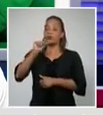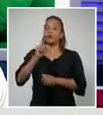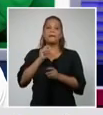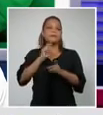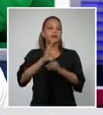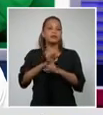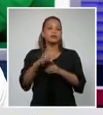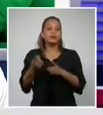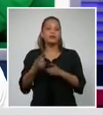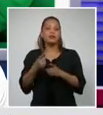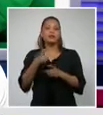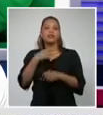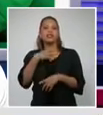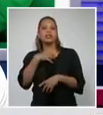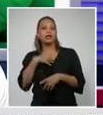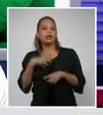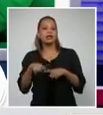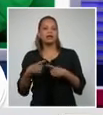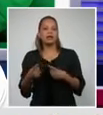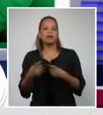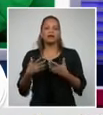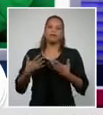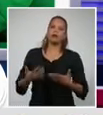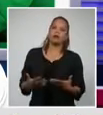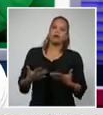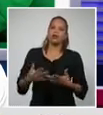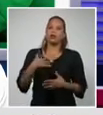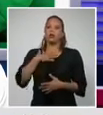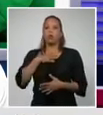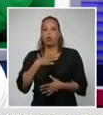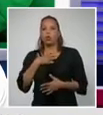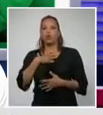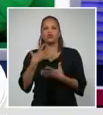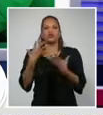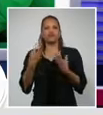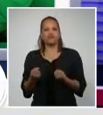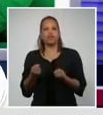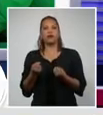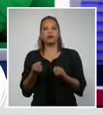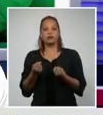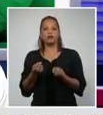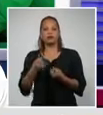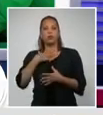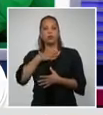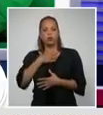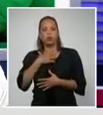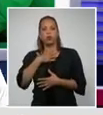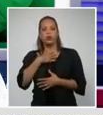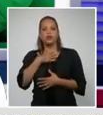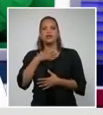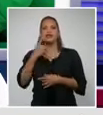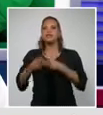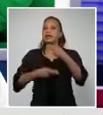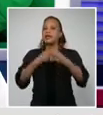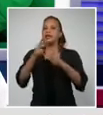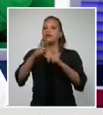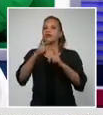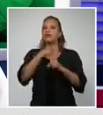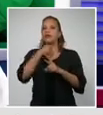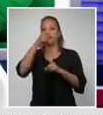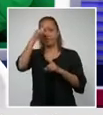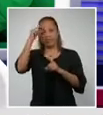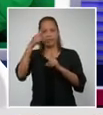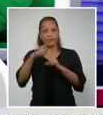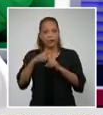tenía malestar general, tos seca. Inicialmente se le hizo test de antígeno que resultó positivo, después